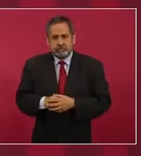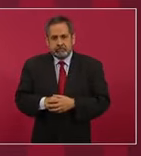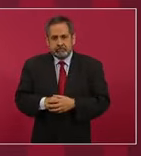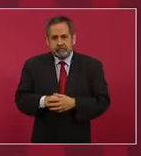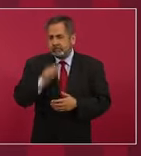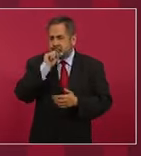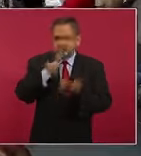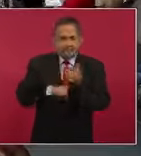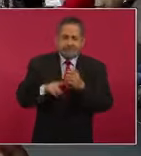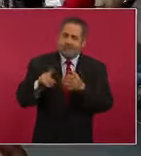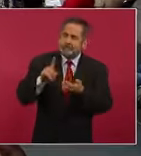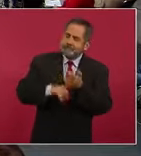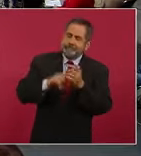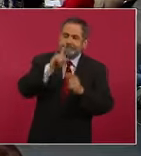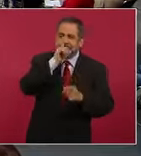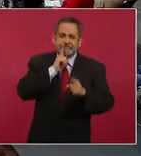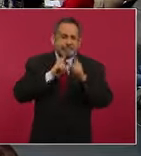gran mentira, ¿no?,